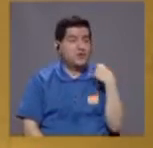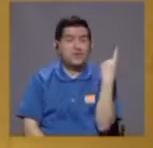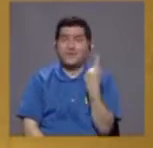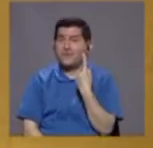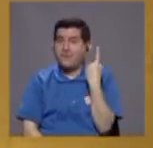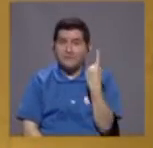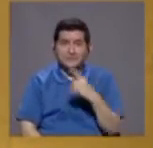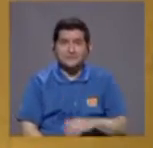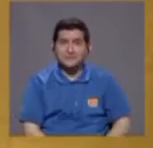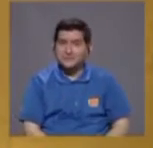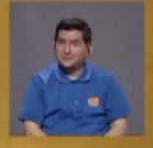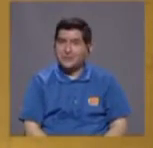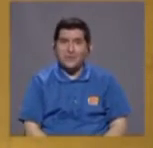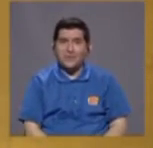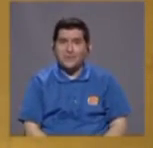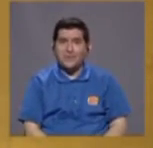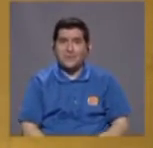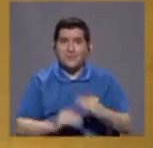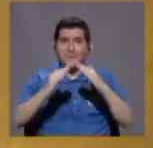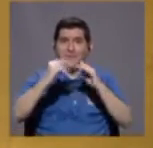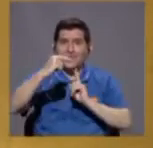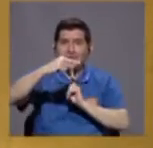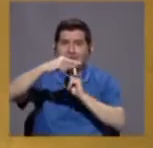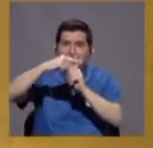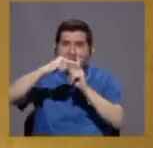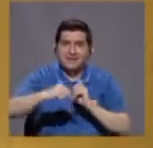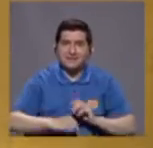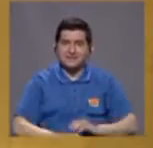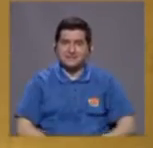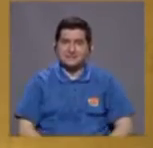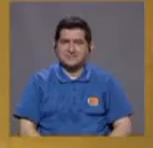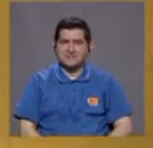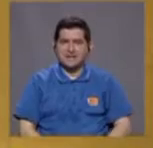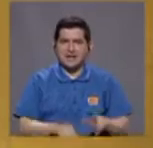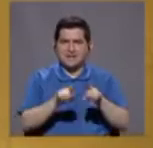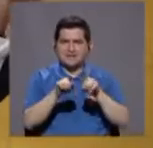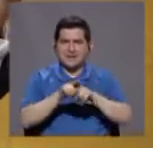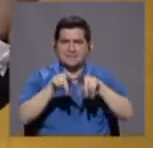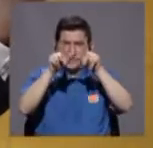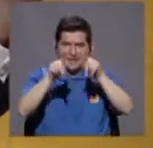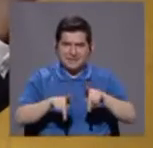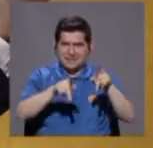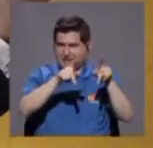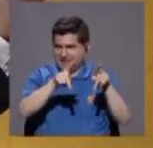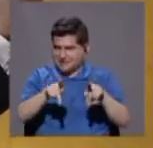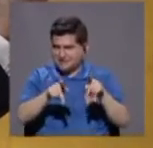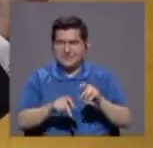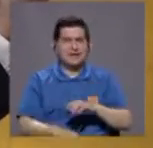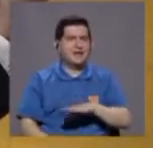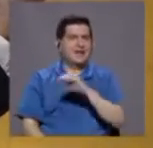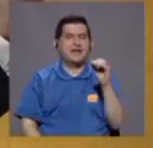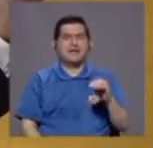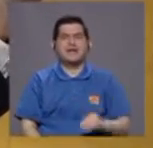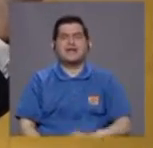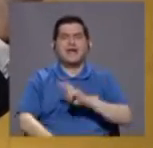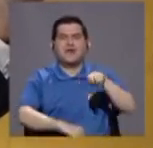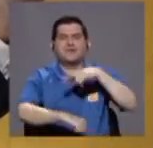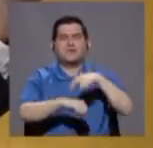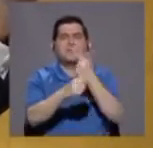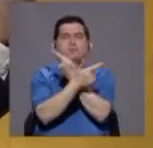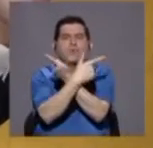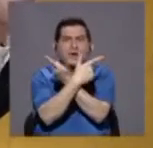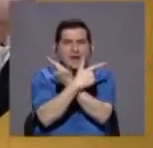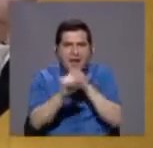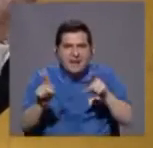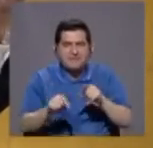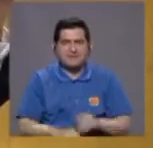solo la iglesia, sino los feligreses y la República Liberal que